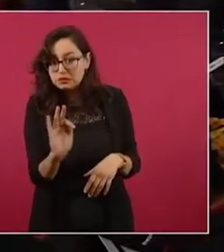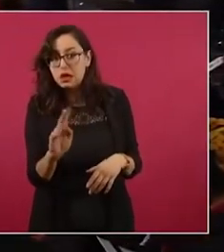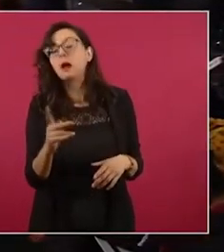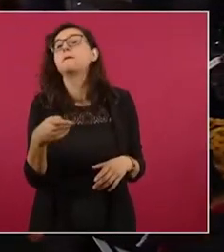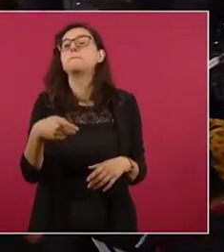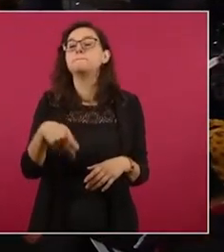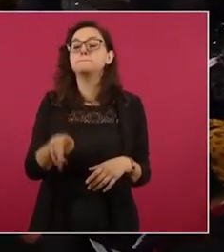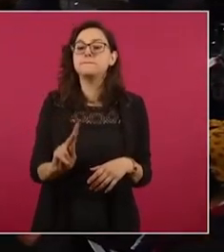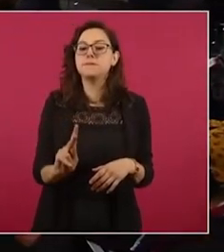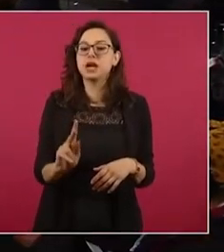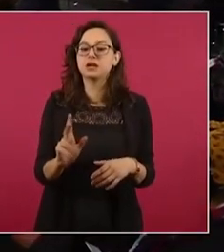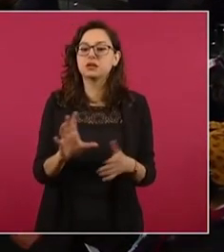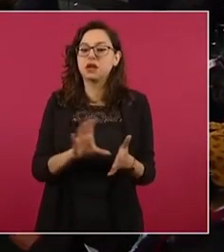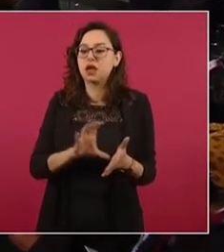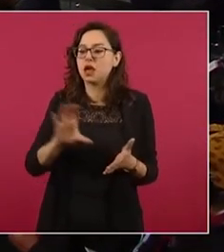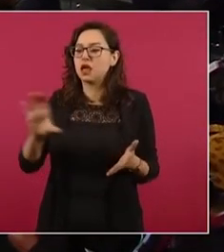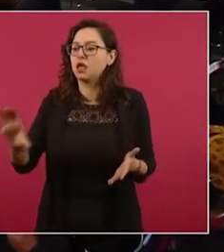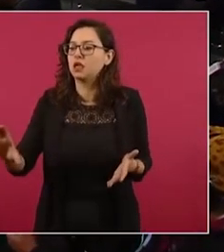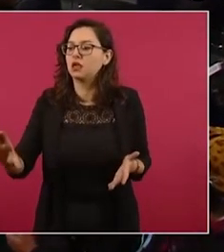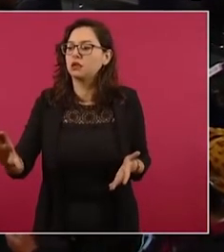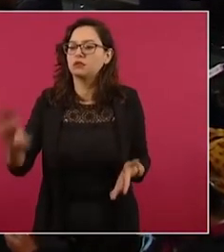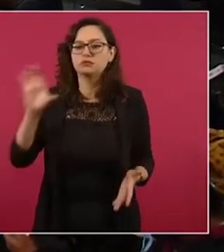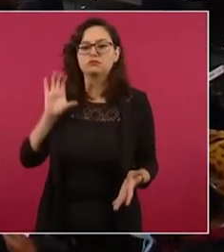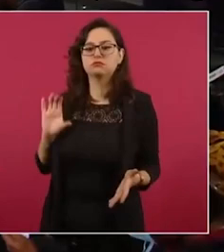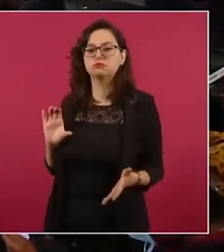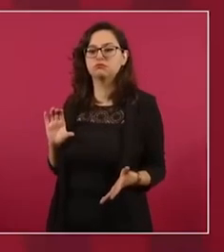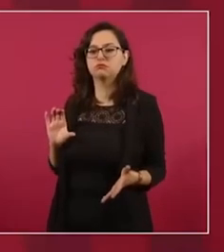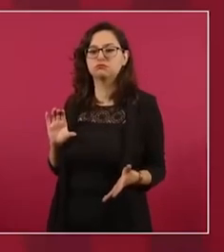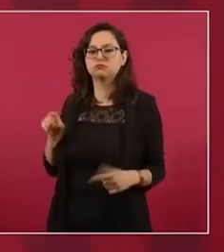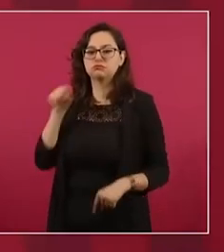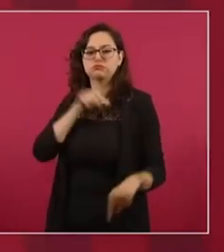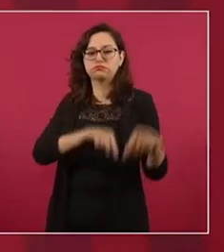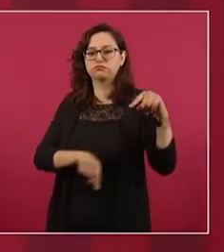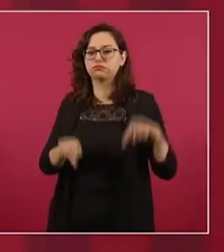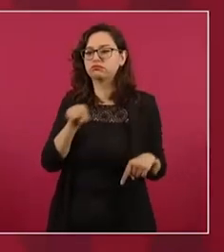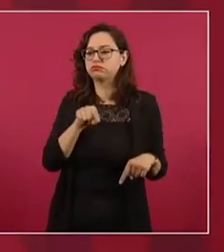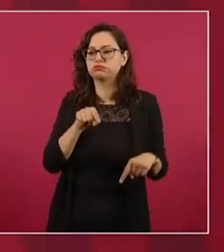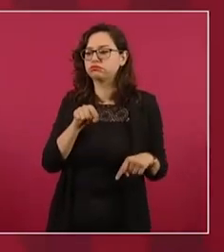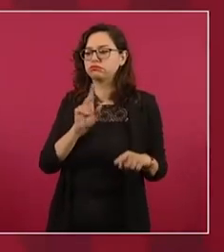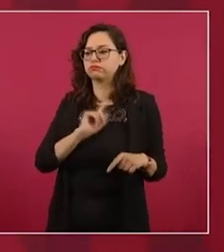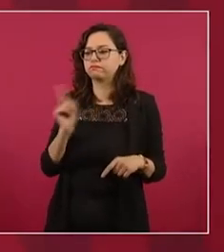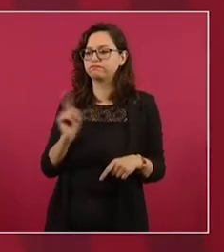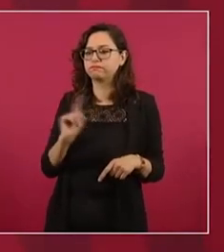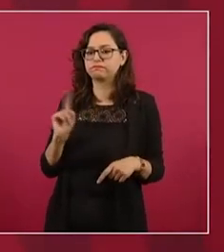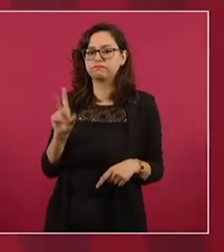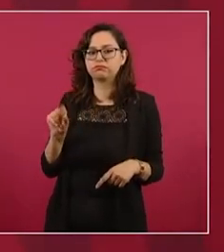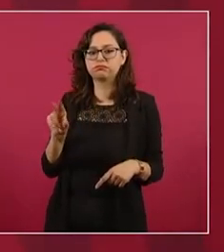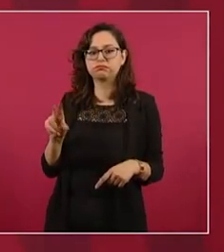pero como que se arrepintió o se congeló la operación,